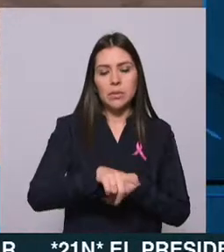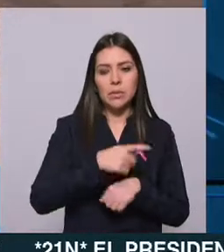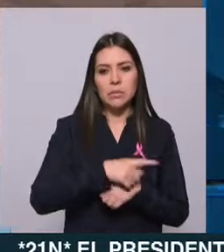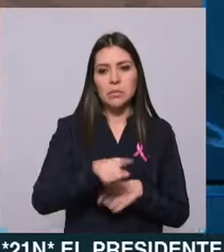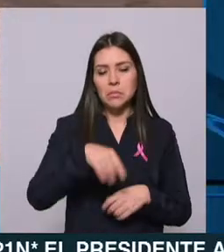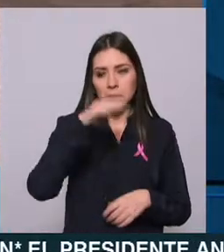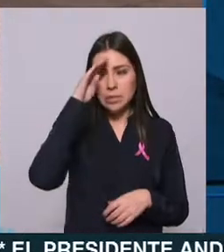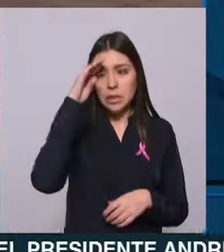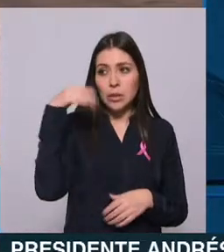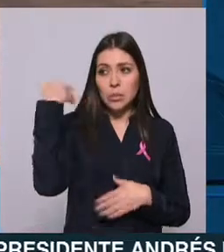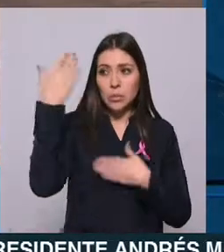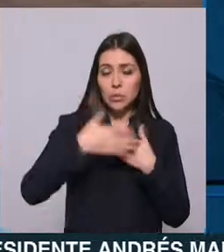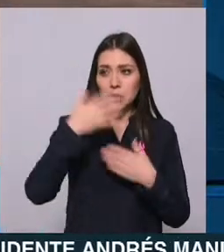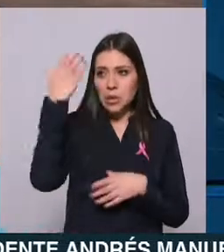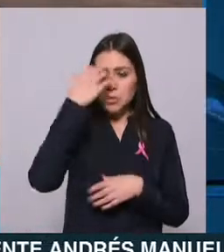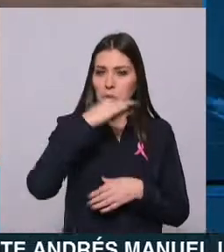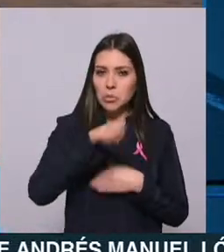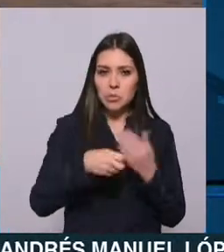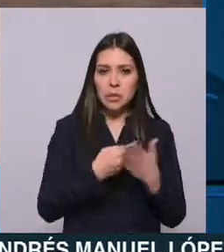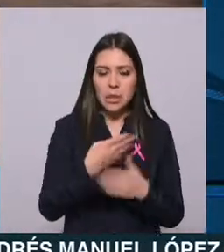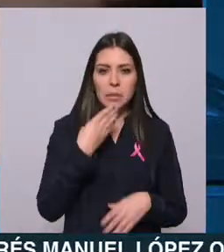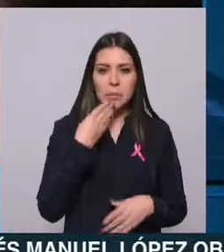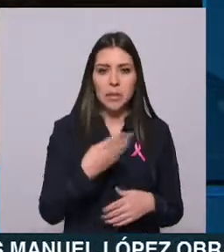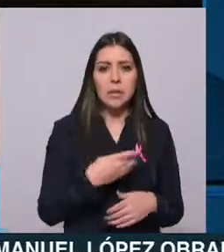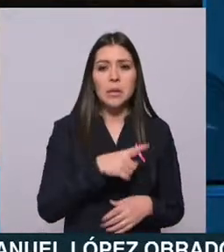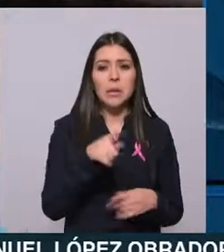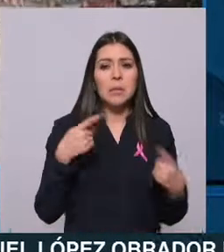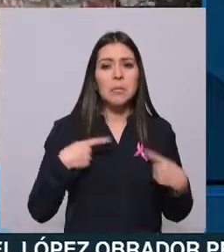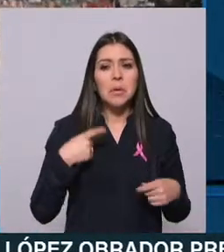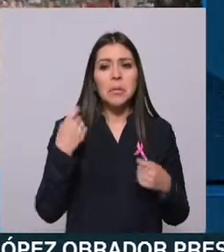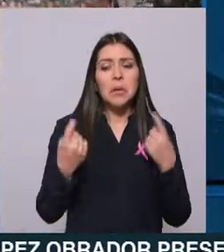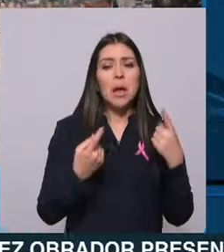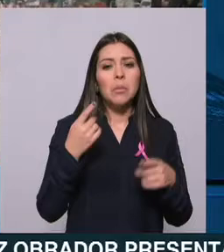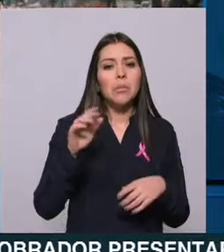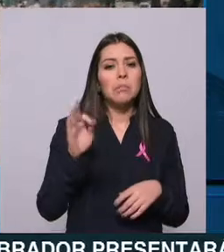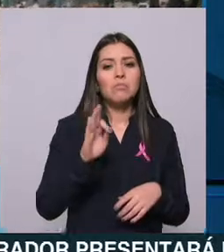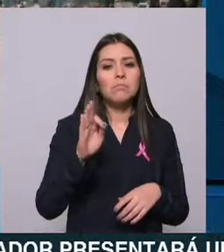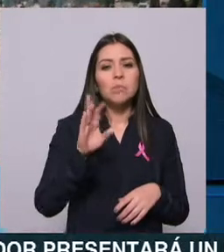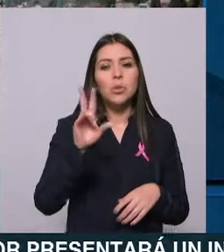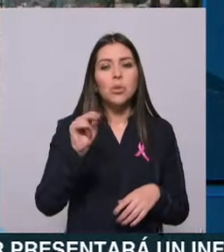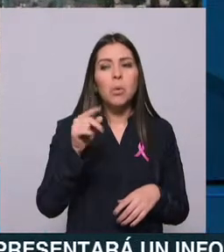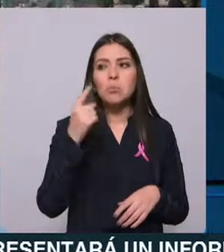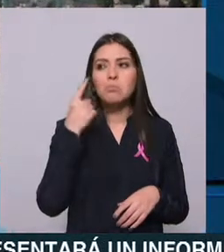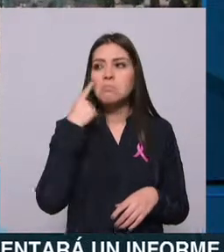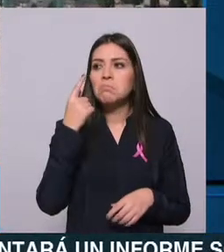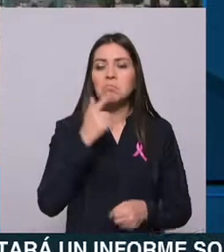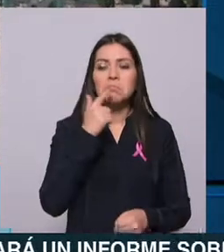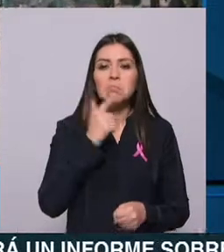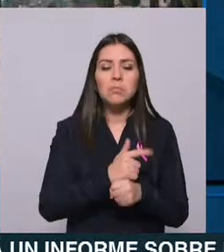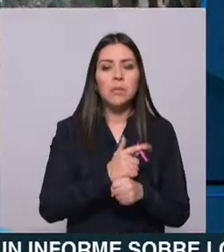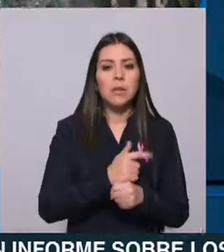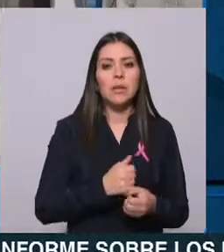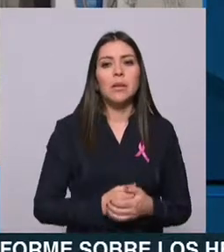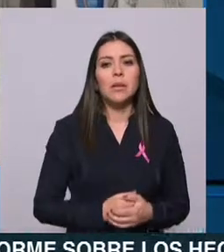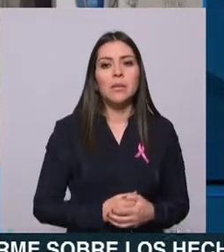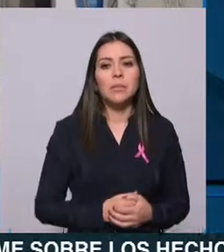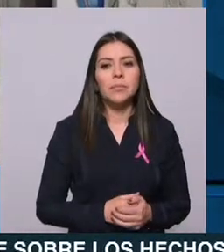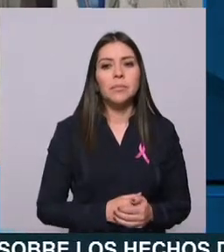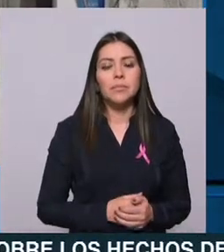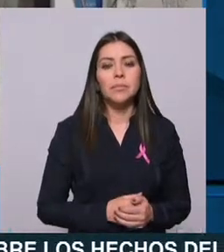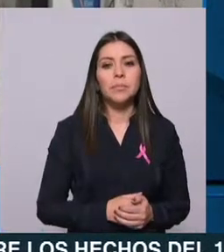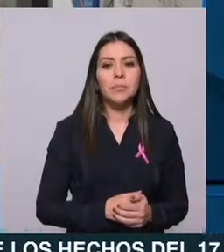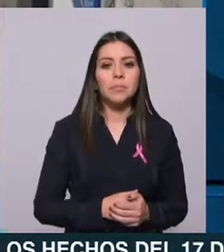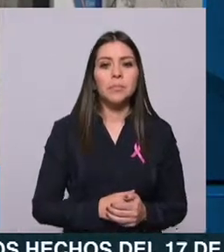bien evaluados. Tal vez la gente no lo ve, pero nosotros implementamos un esquema